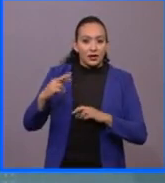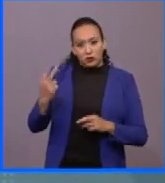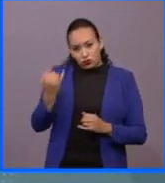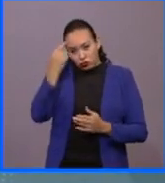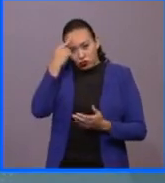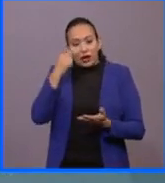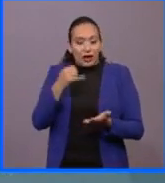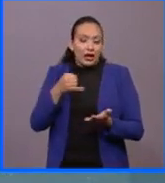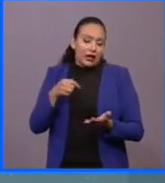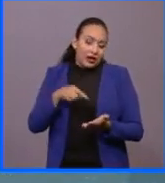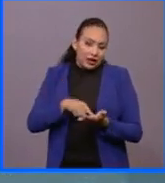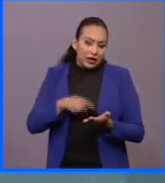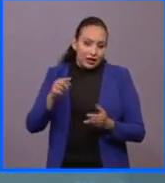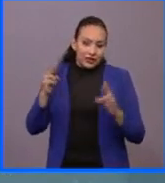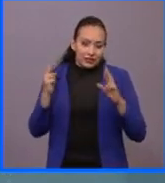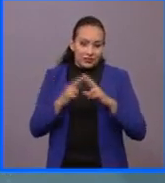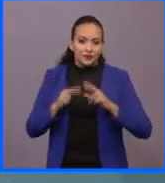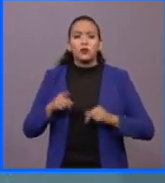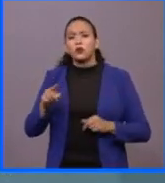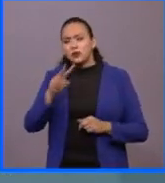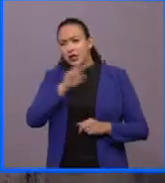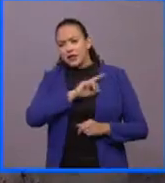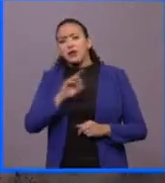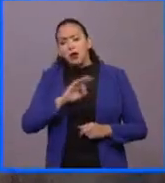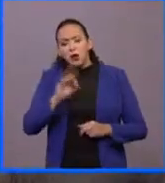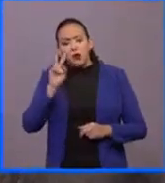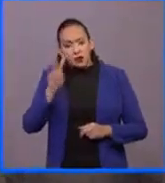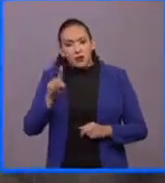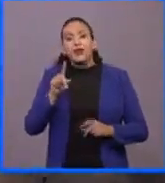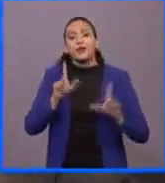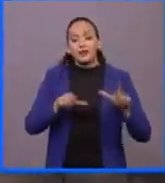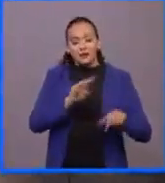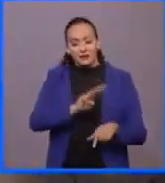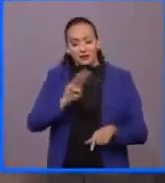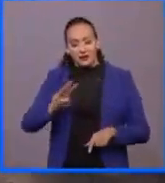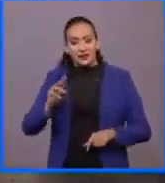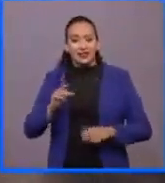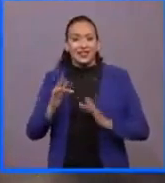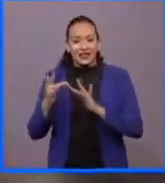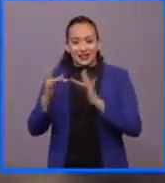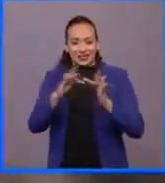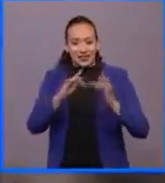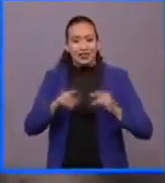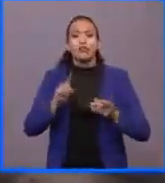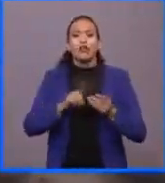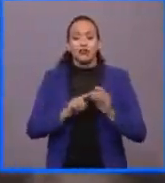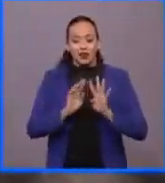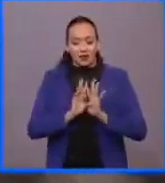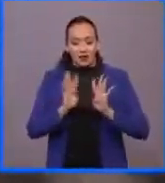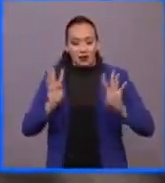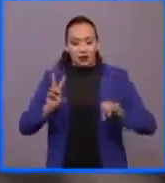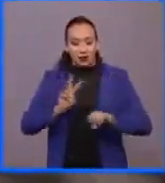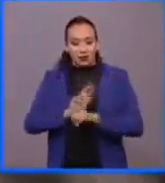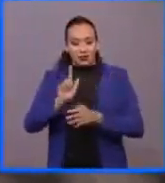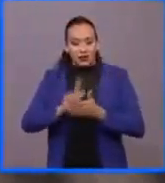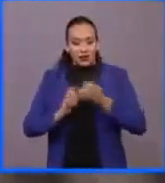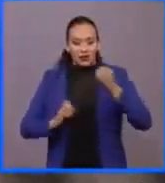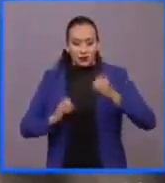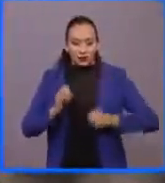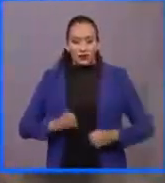puede consultar de manera gratuita en el enlace que encontrará en las redes sociales del Consejo de la Judicatura